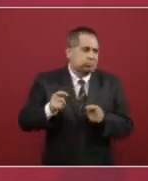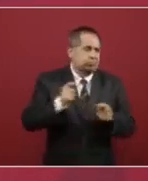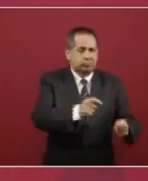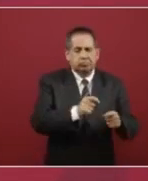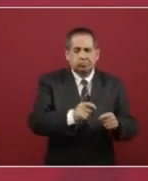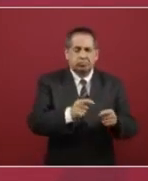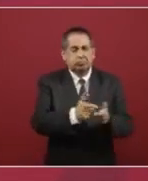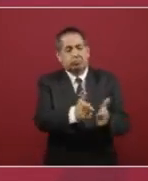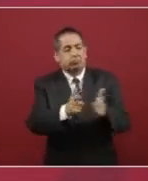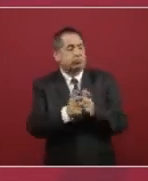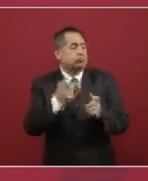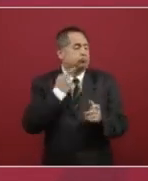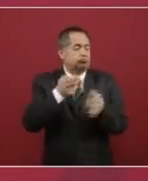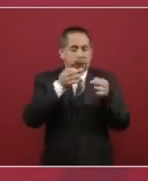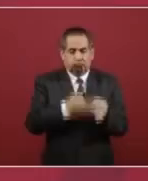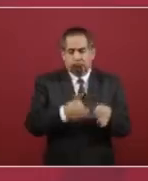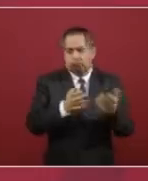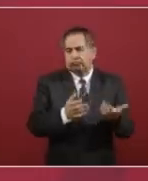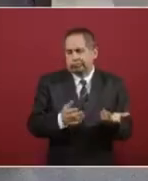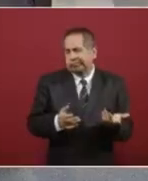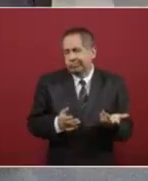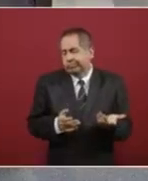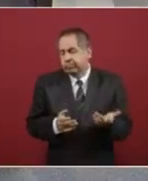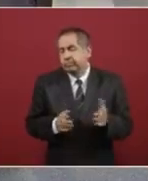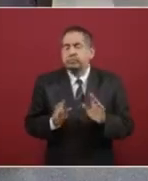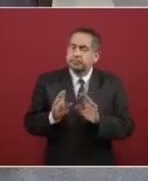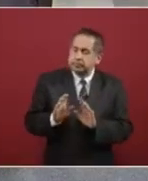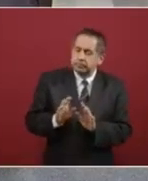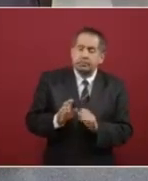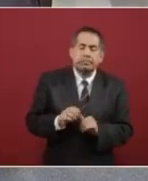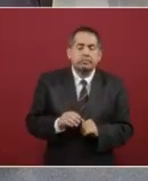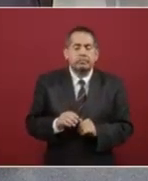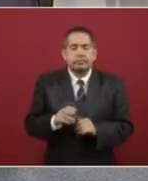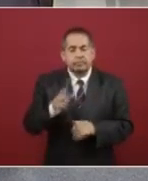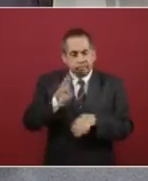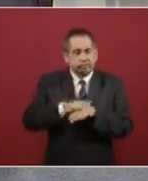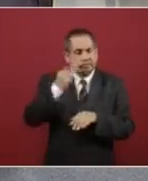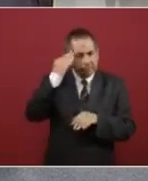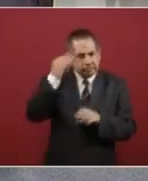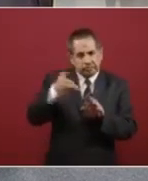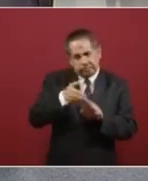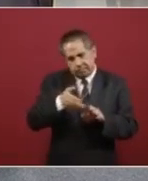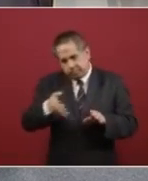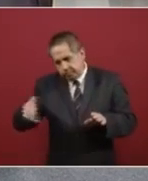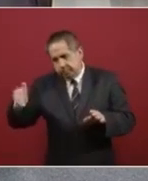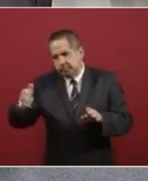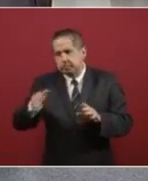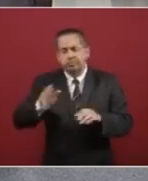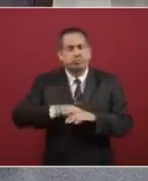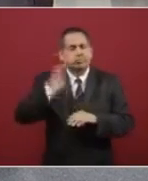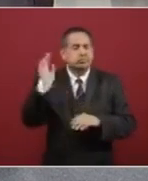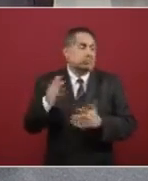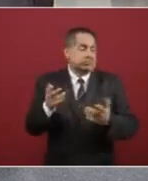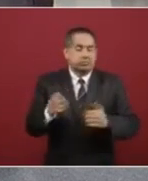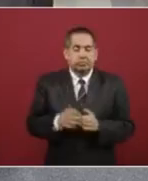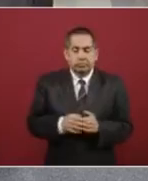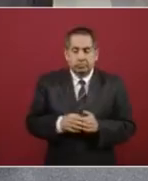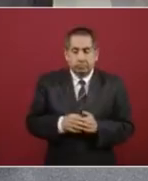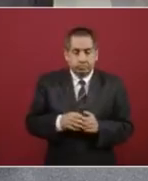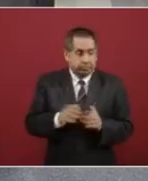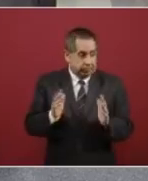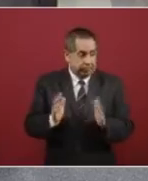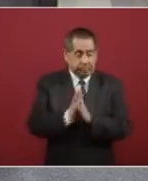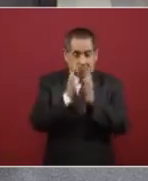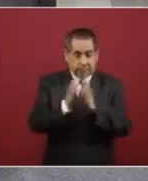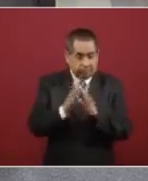constitución de partidos, sino que se diese más plazo, porque para poder